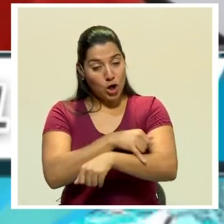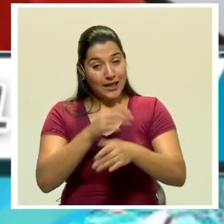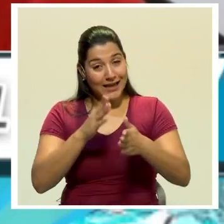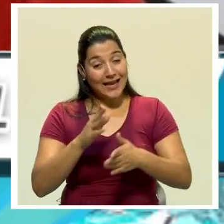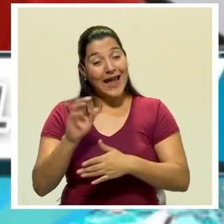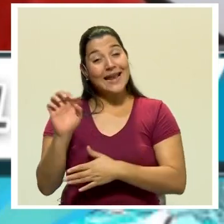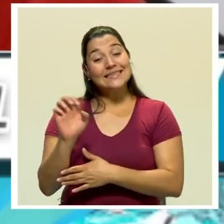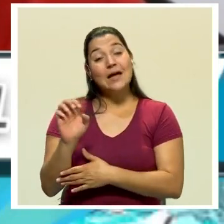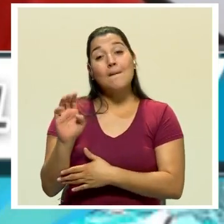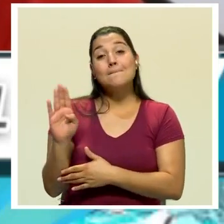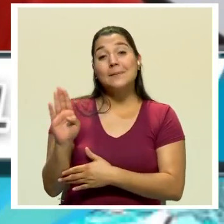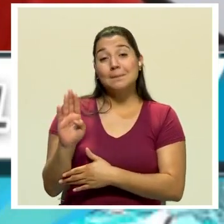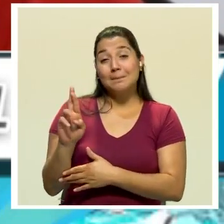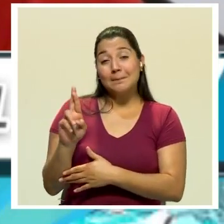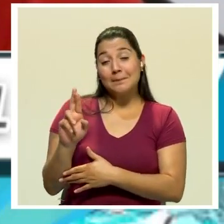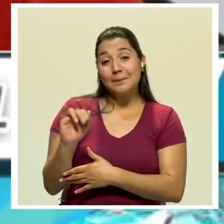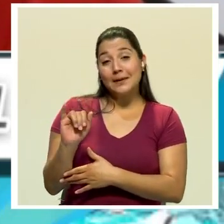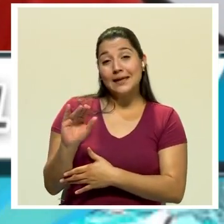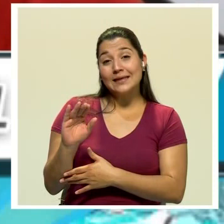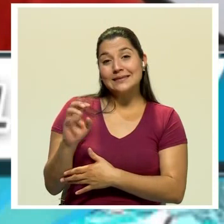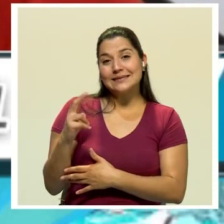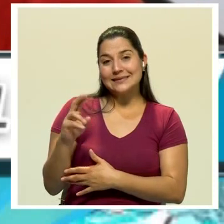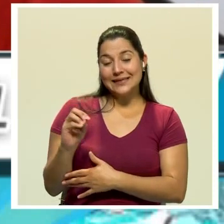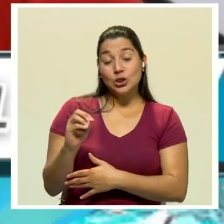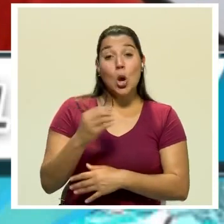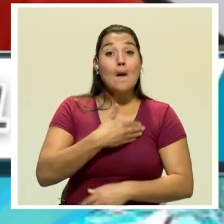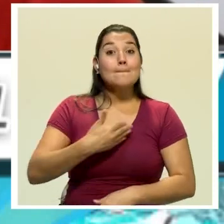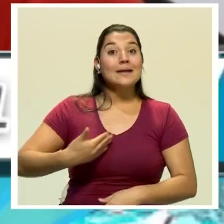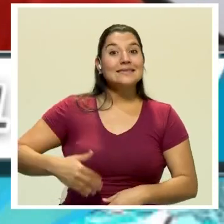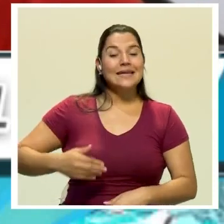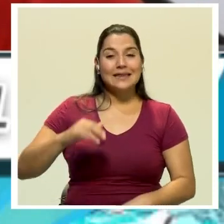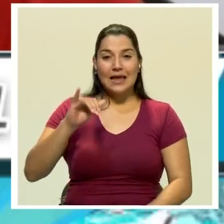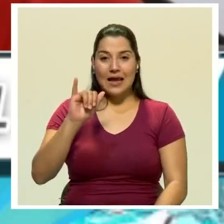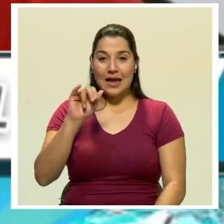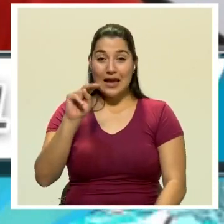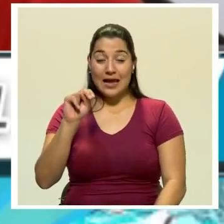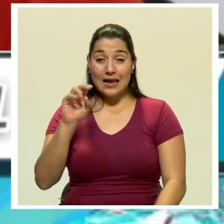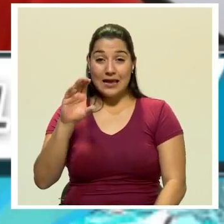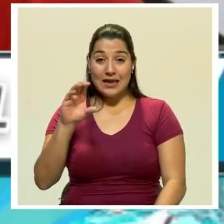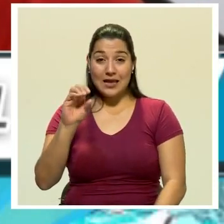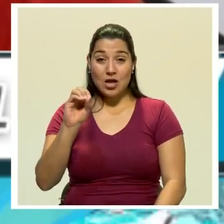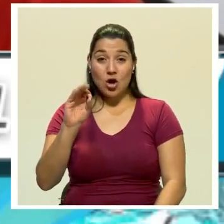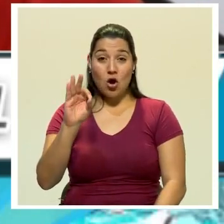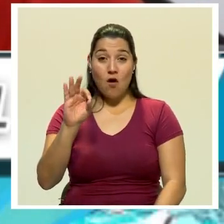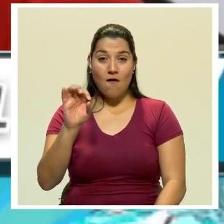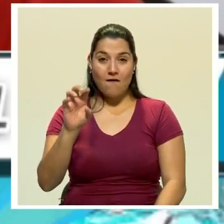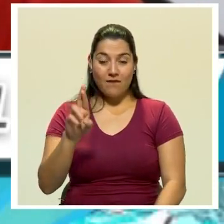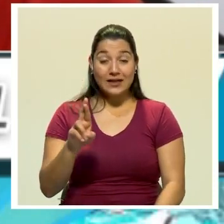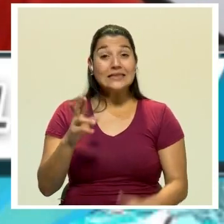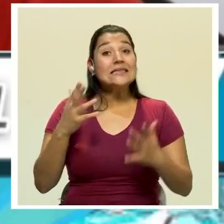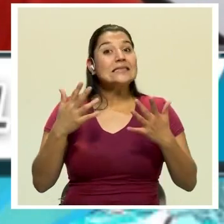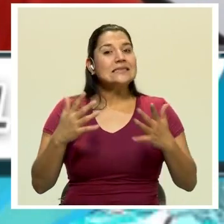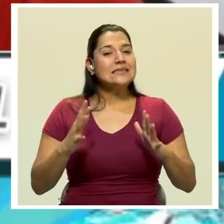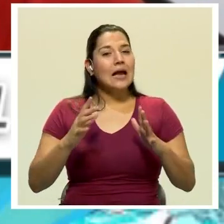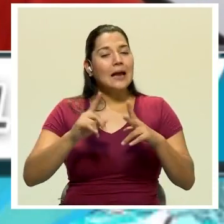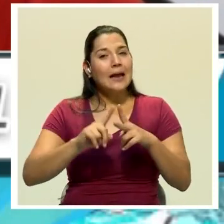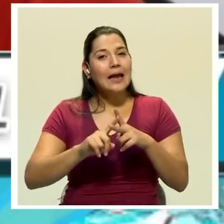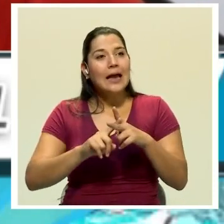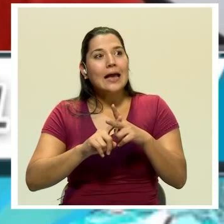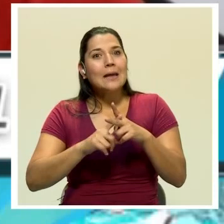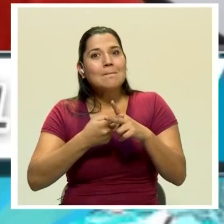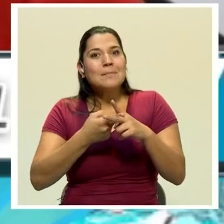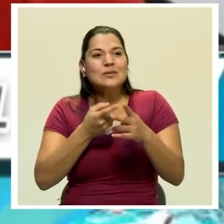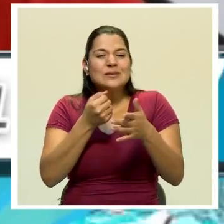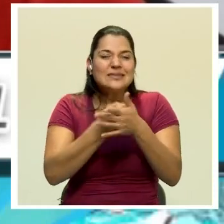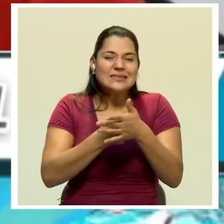Elizabeth Briceño, presidenta ejecutiva del Incofer, empezando a batallar a nivel